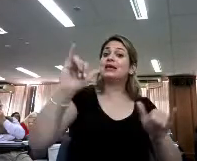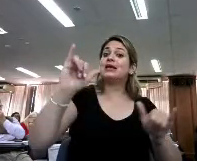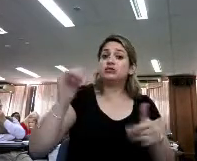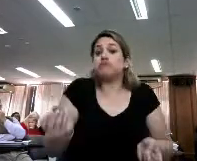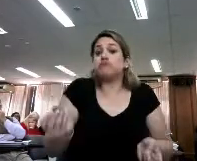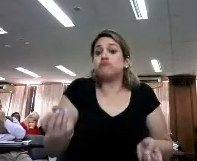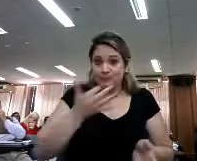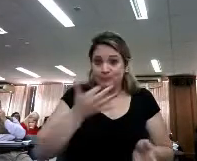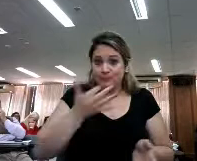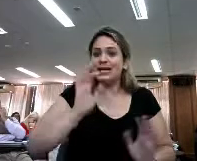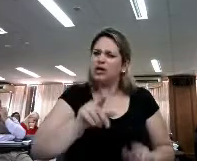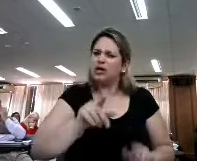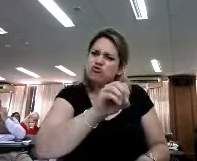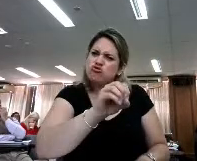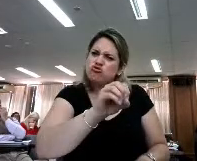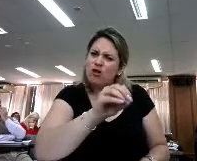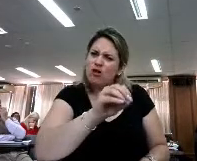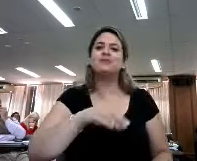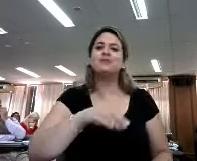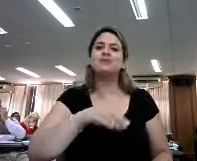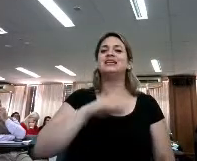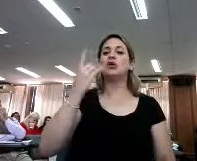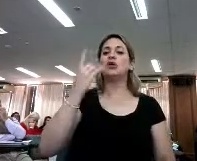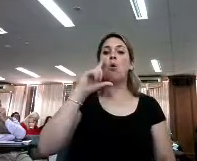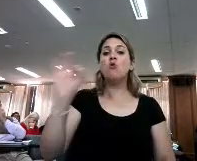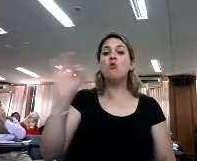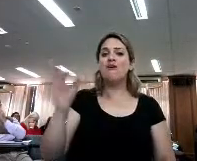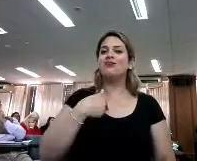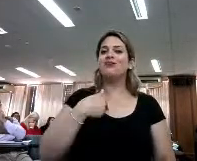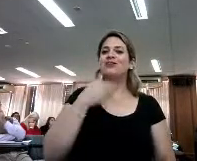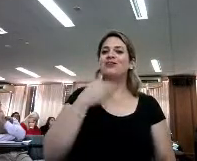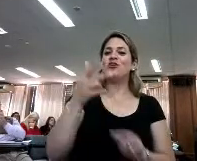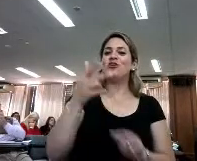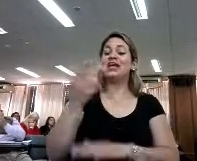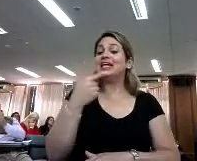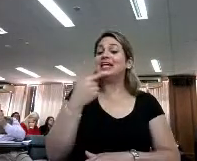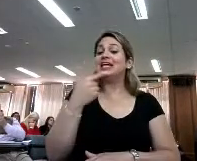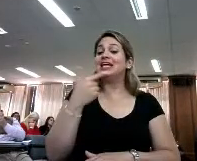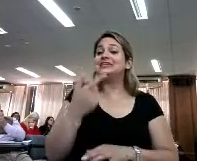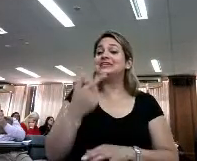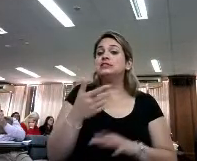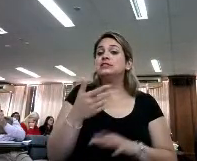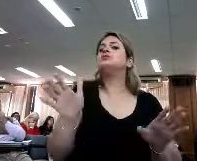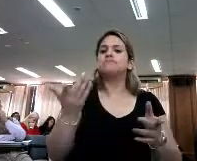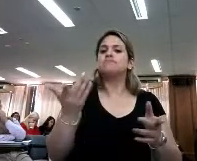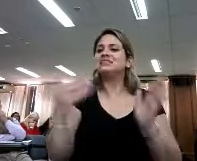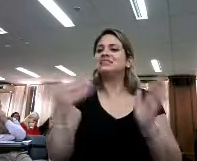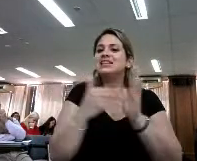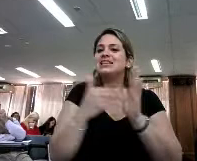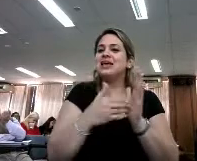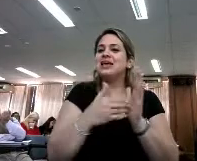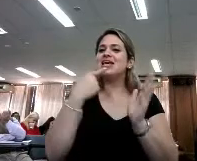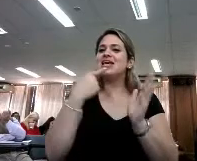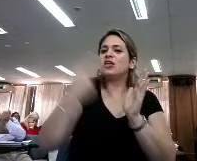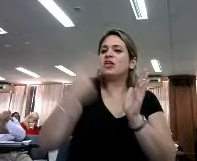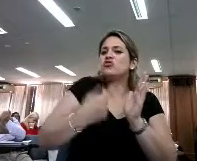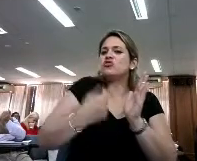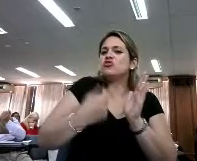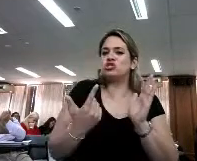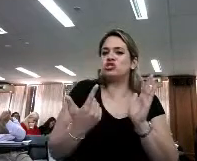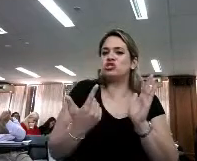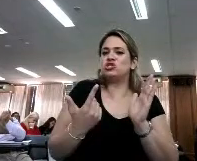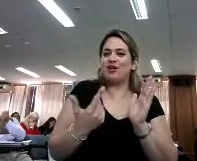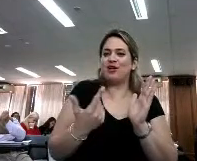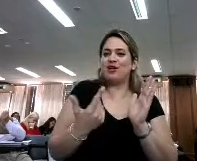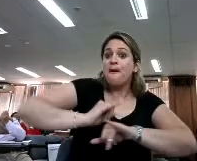efectivamente, ¿cómo es tu nombre? Perdón. Lo que Julio nos está aterrizando es, bueno, pues dependerá de los términos y condiciones de publicación